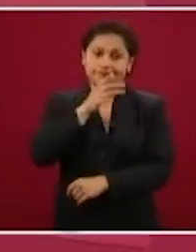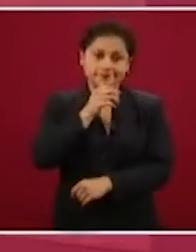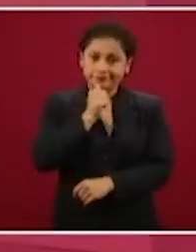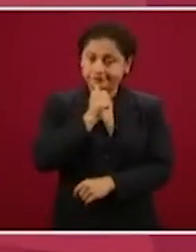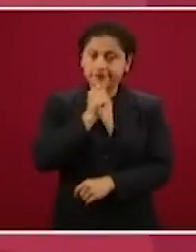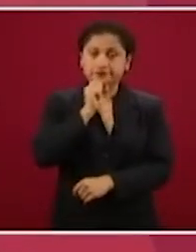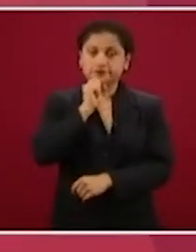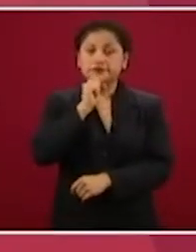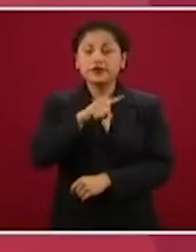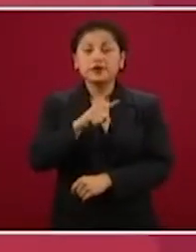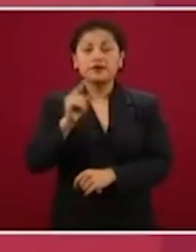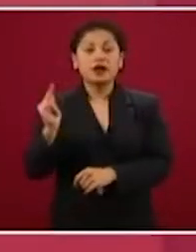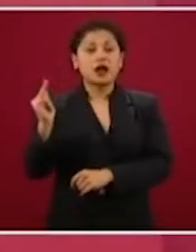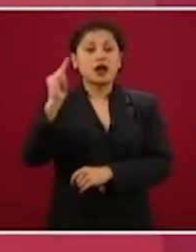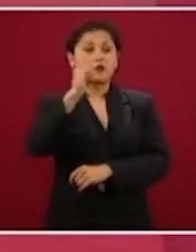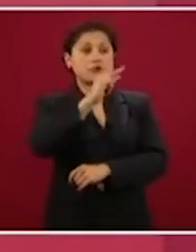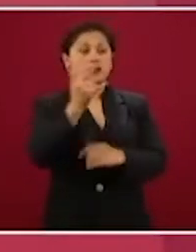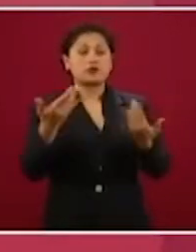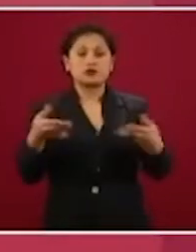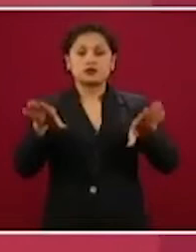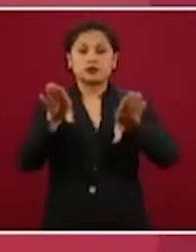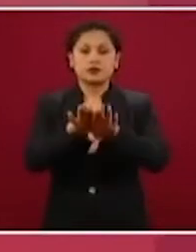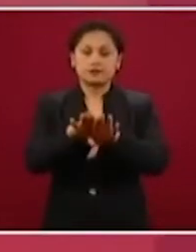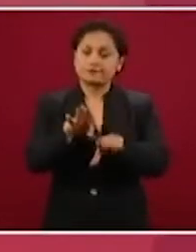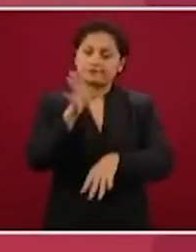aeropuertos, ni actuar